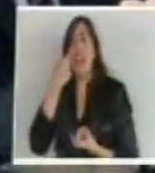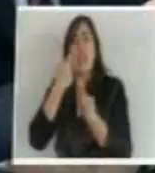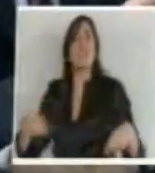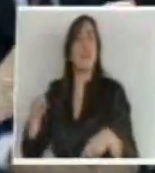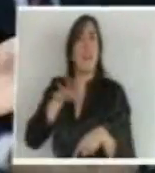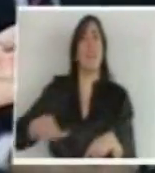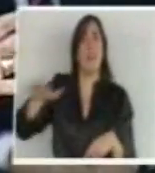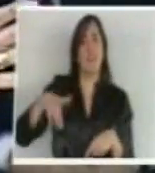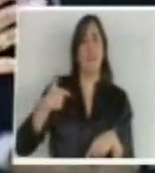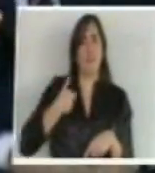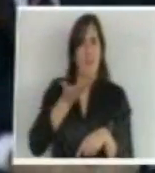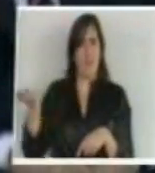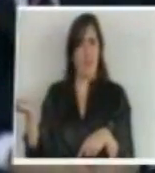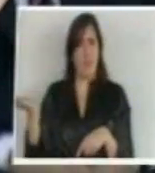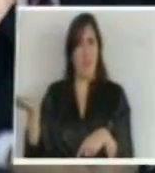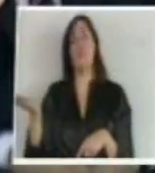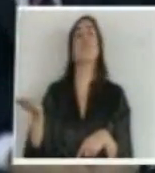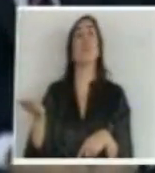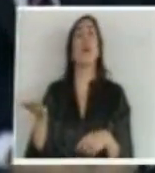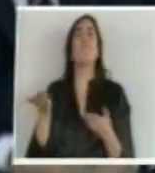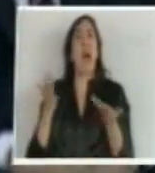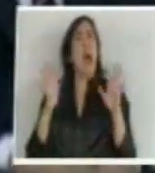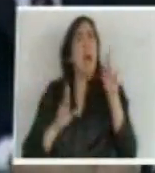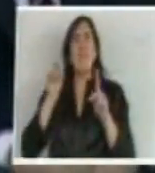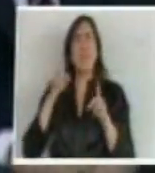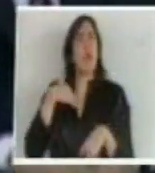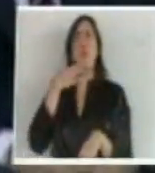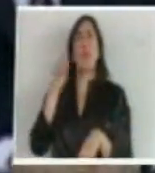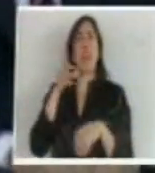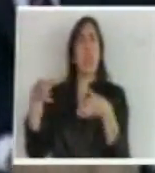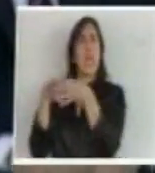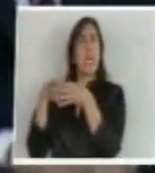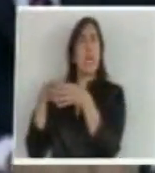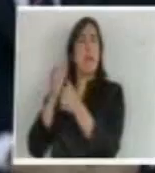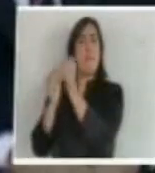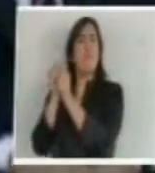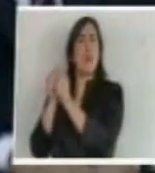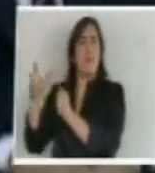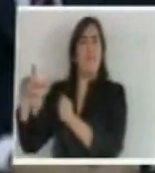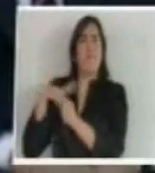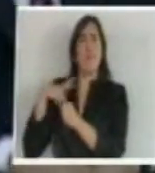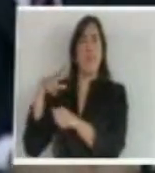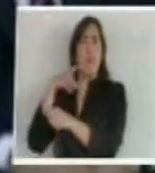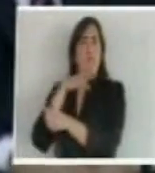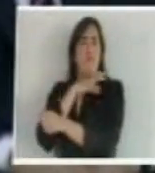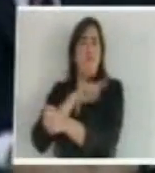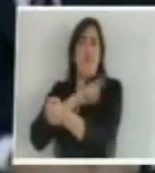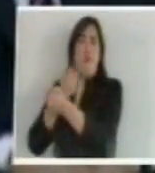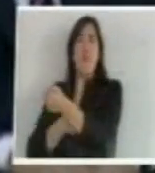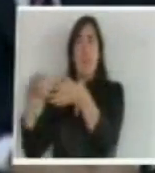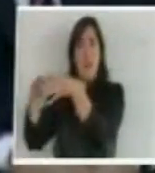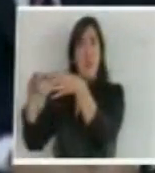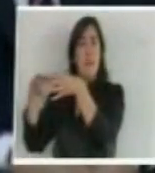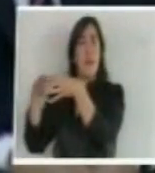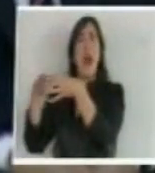muchas veces no se entiende, ni las corporaciones por su propio funcionamiento creen que reteniendo